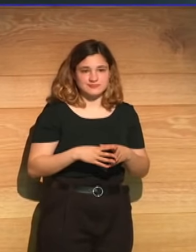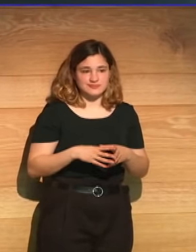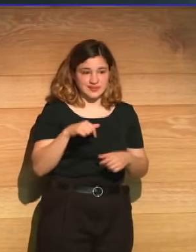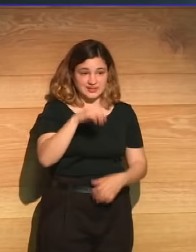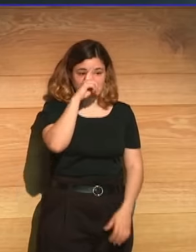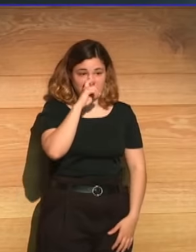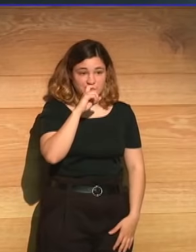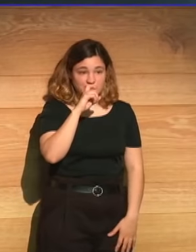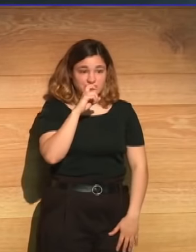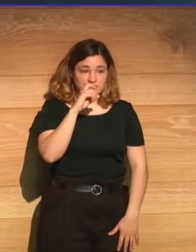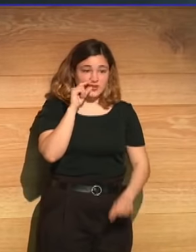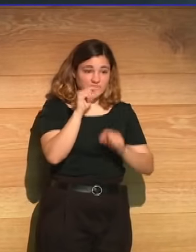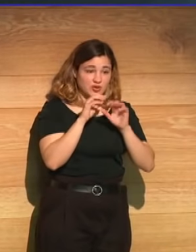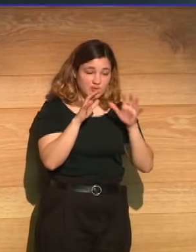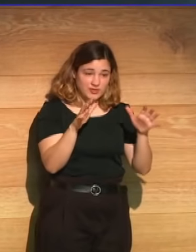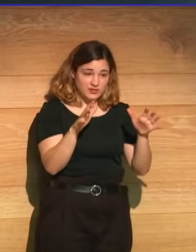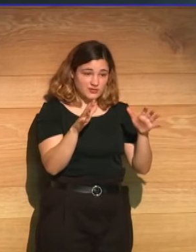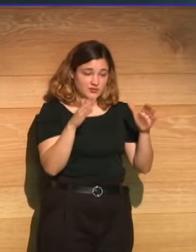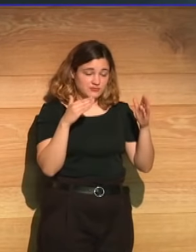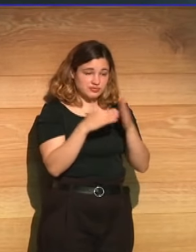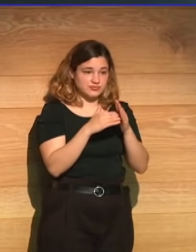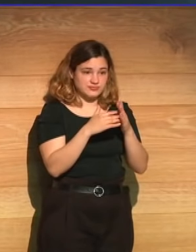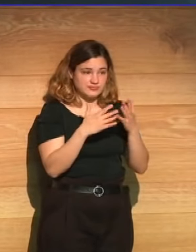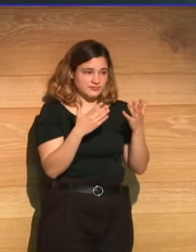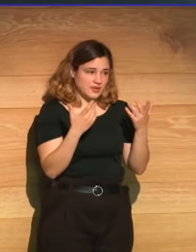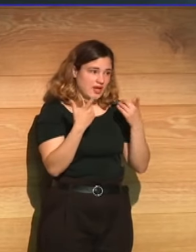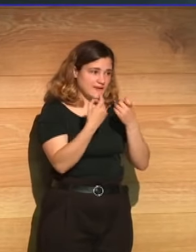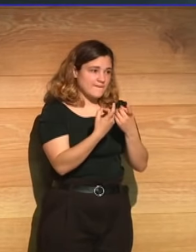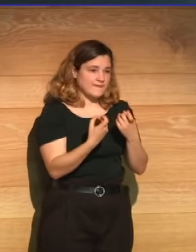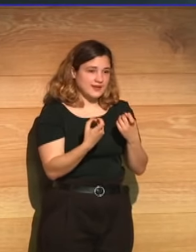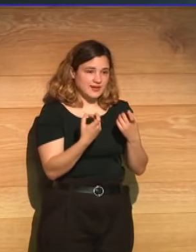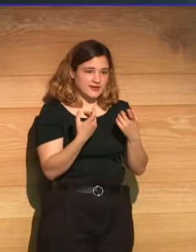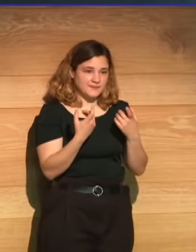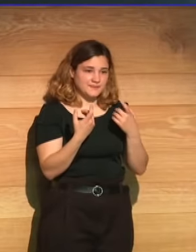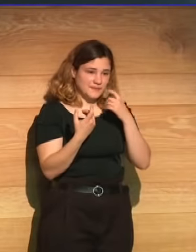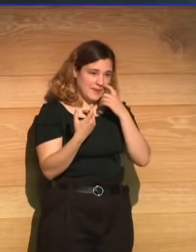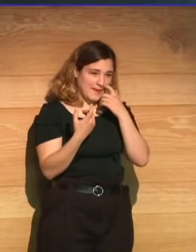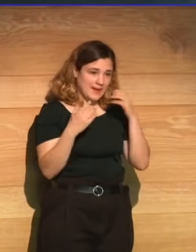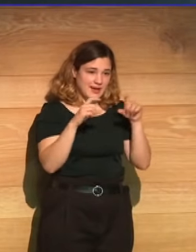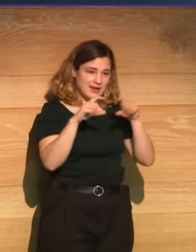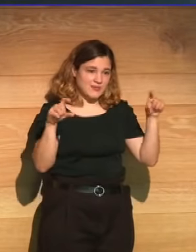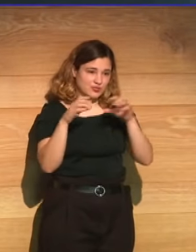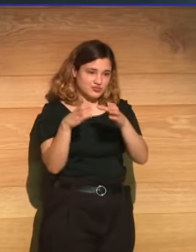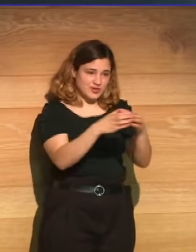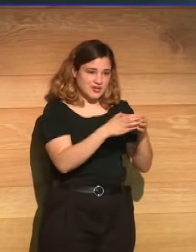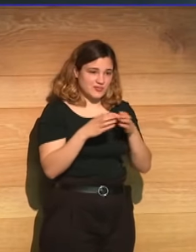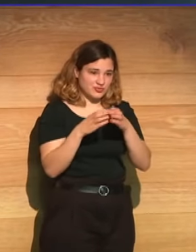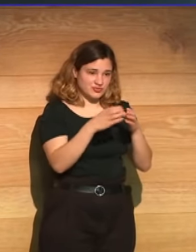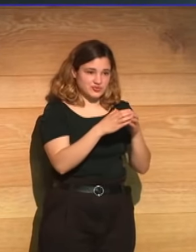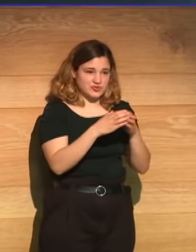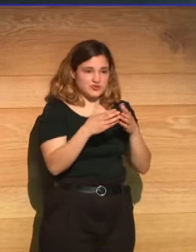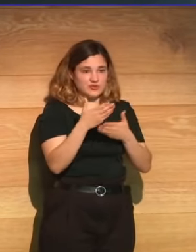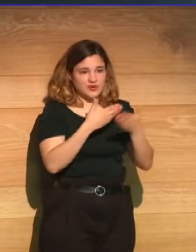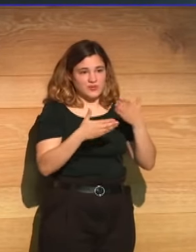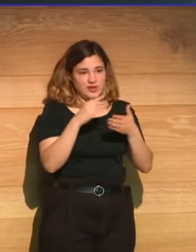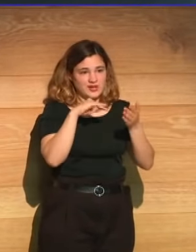este año, nos pilló el COVID de por medio y tuvimos que, entre todo el equipo de Profuturo y el de Empieza por Educar, cambiar toda la metodología. Lo